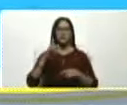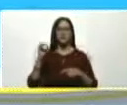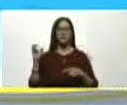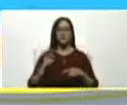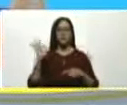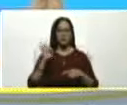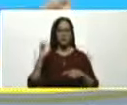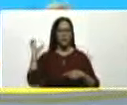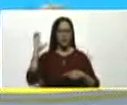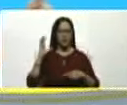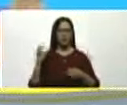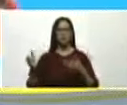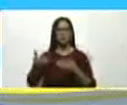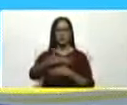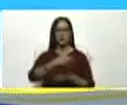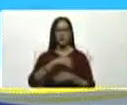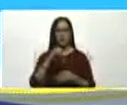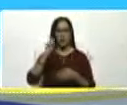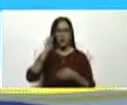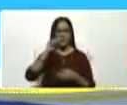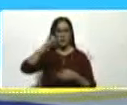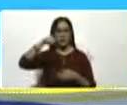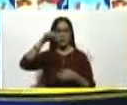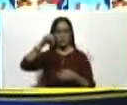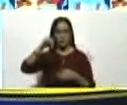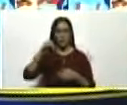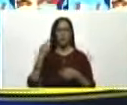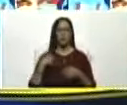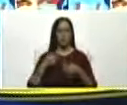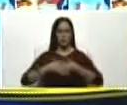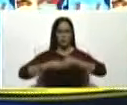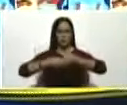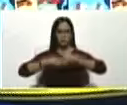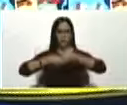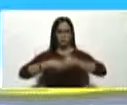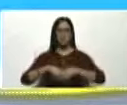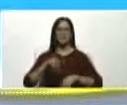recaudación. En el mes de junio tuvimos recaudación tributaria